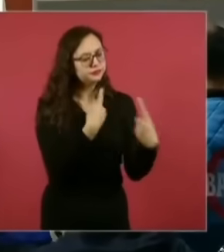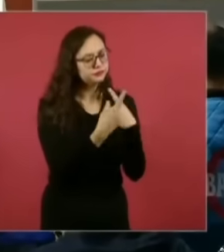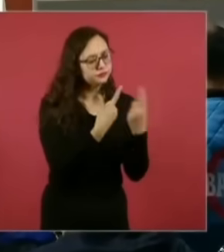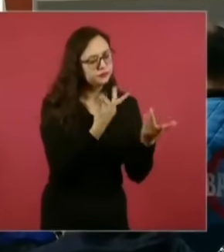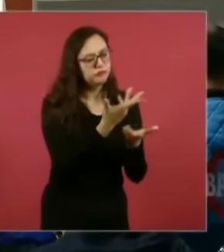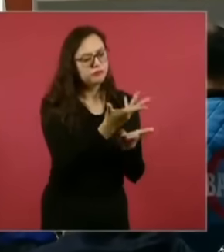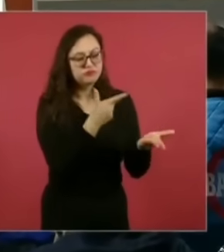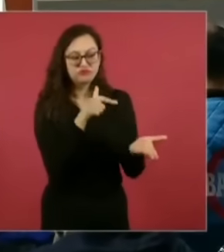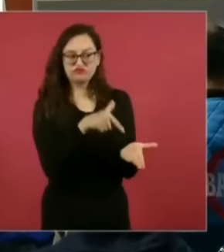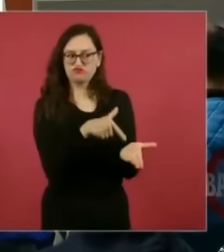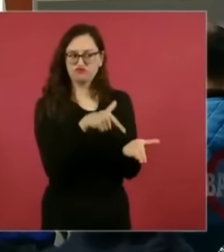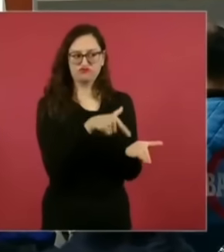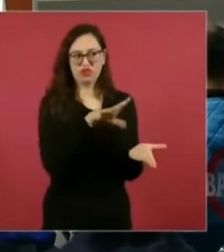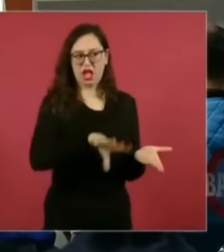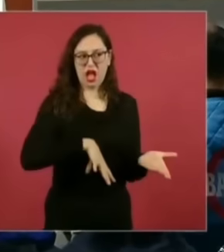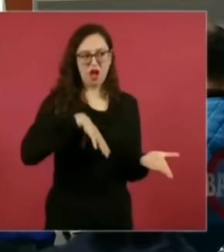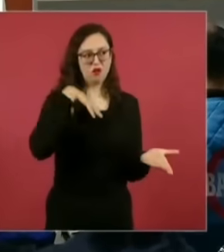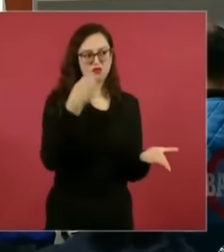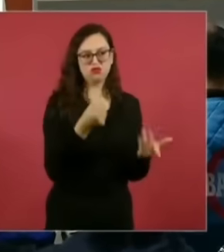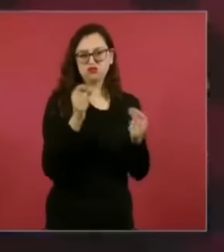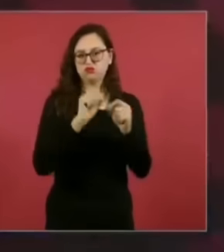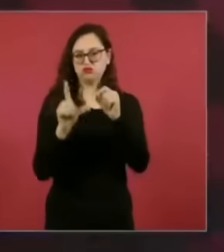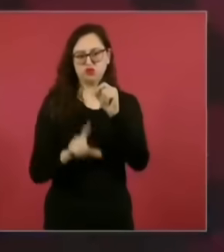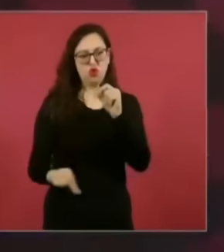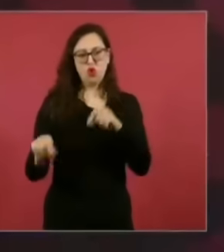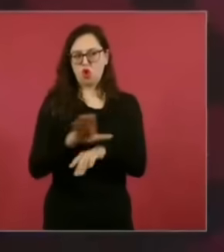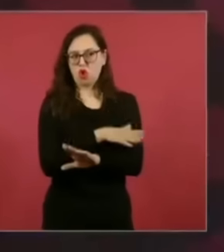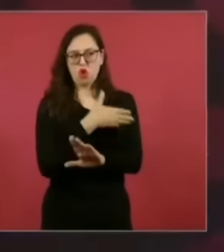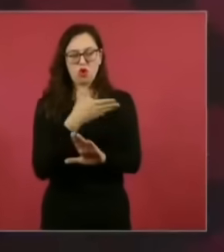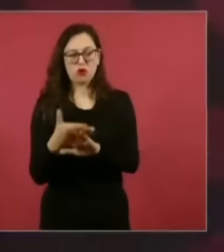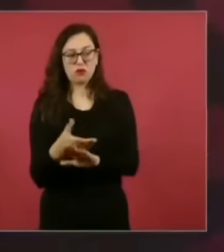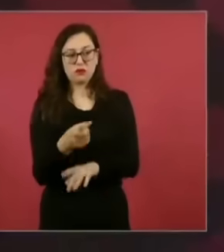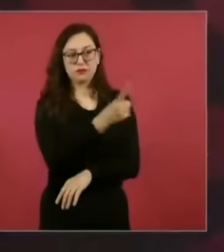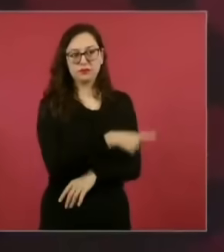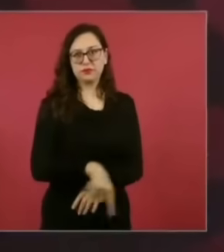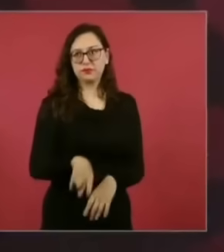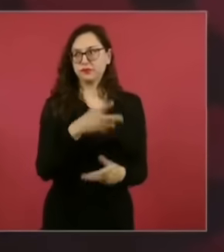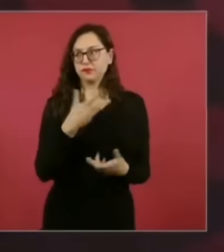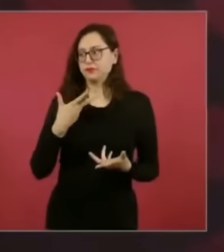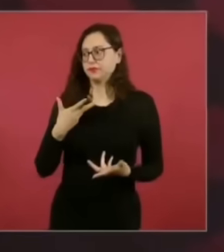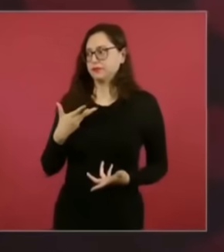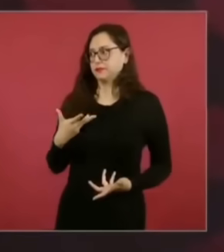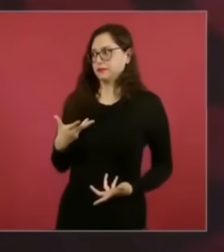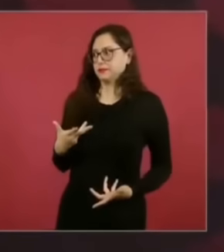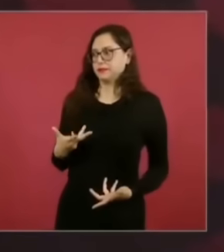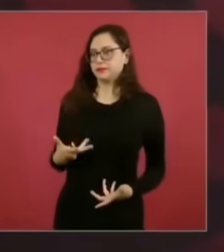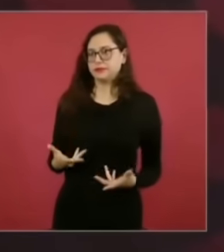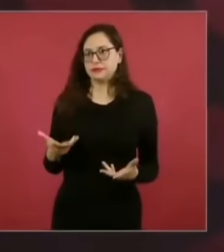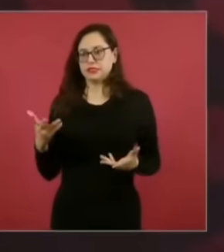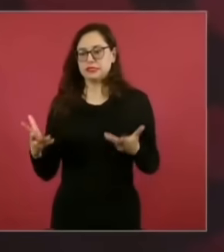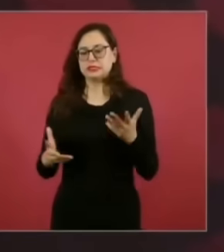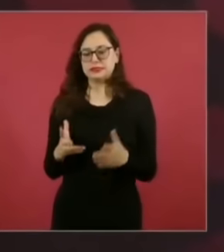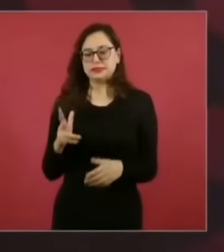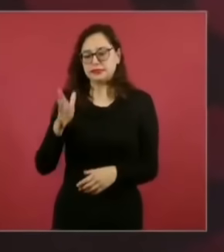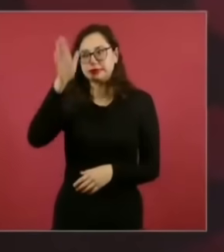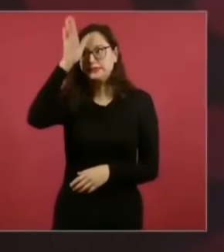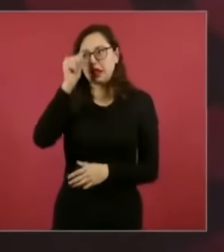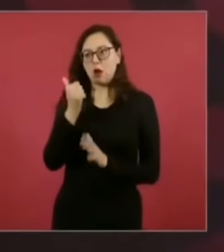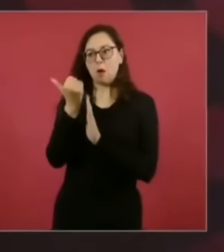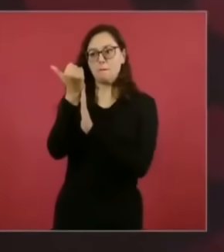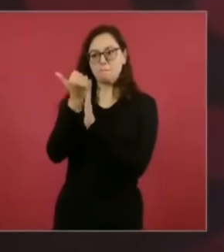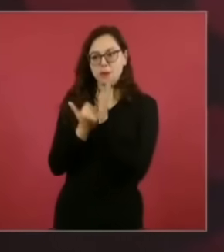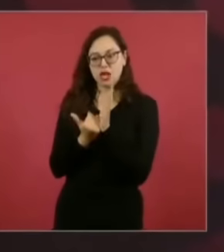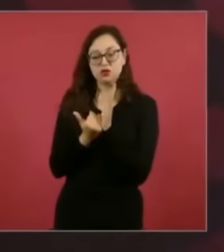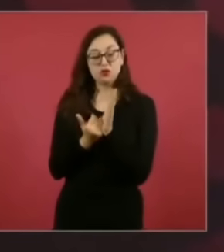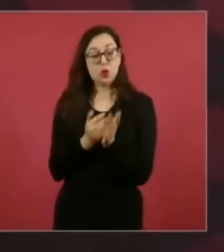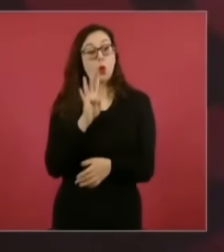acuerdo. Y hubo una reducción de tarifa y nos ahorramos 4.500 millones de